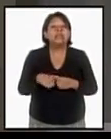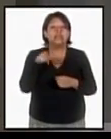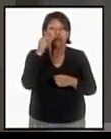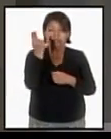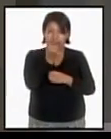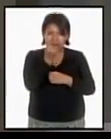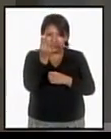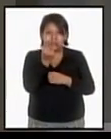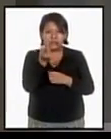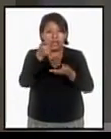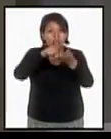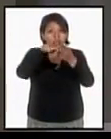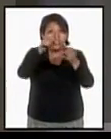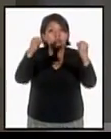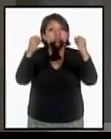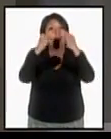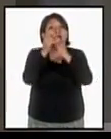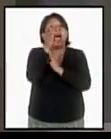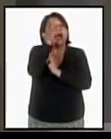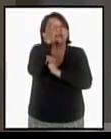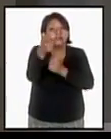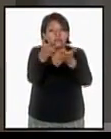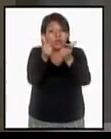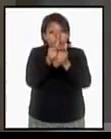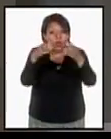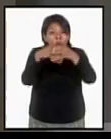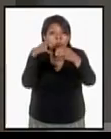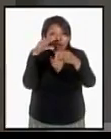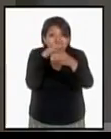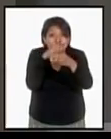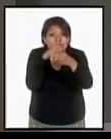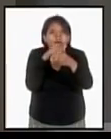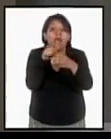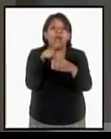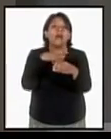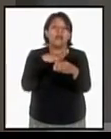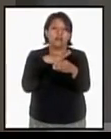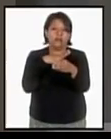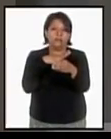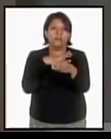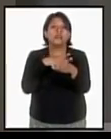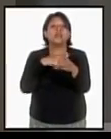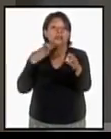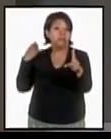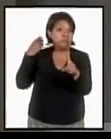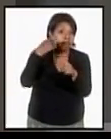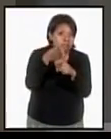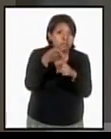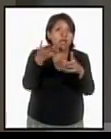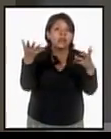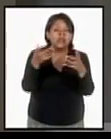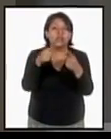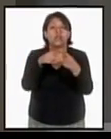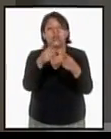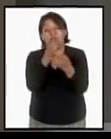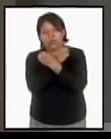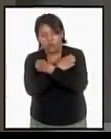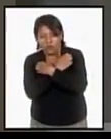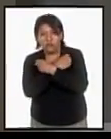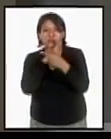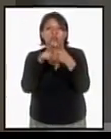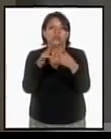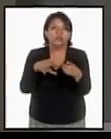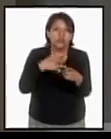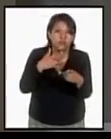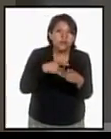nivel institucional haya un reconocimiento de esta población y haya acciones directas de educación, de sensibilización